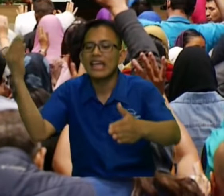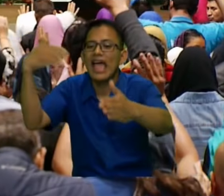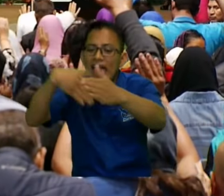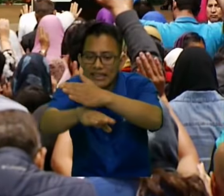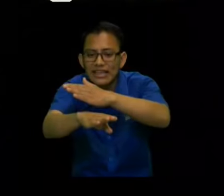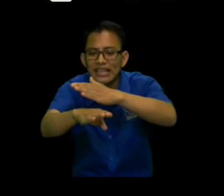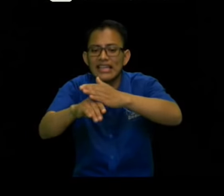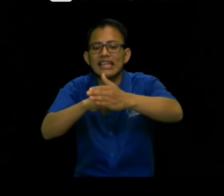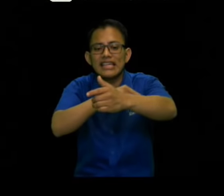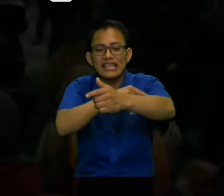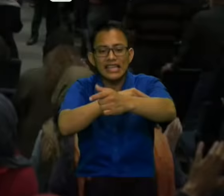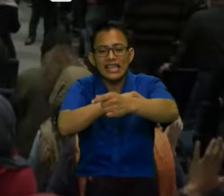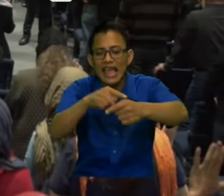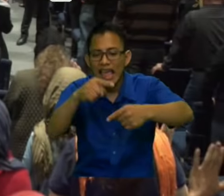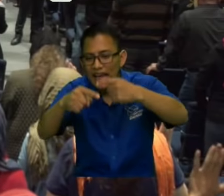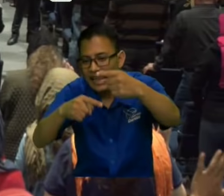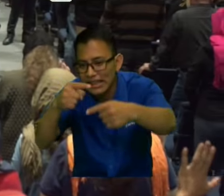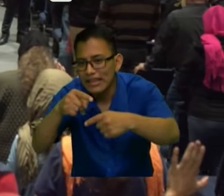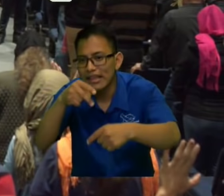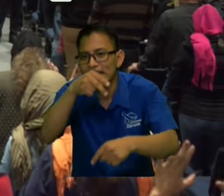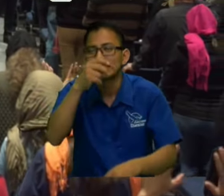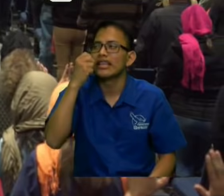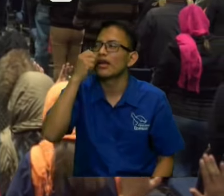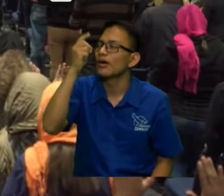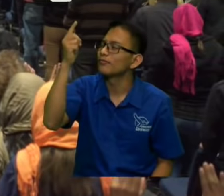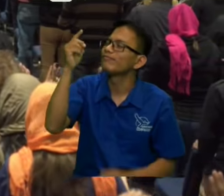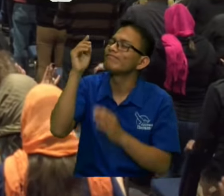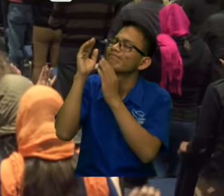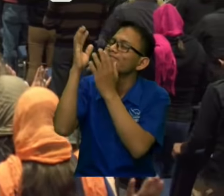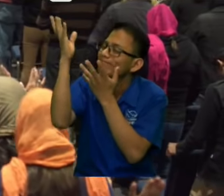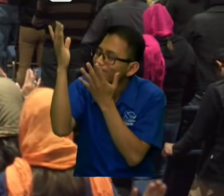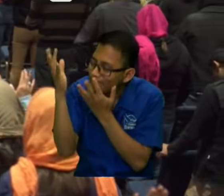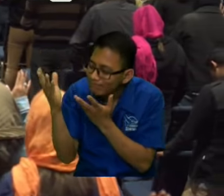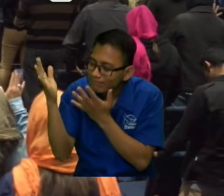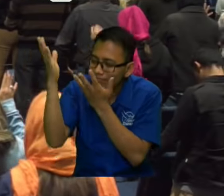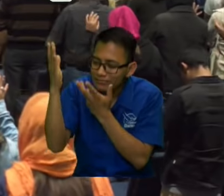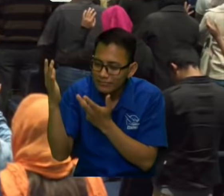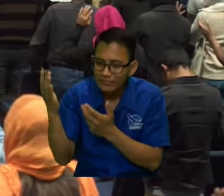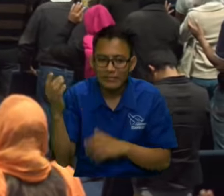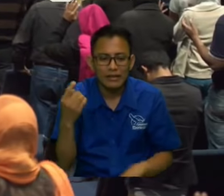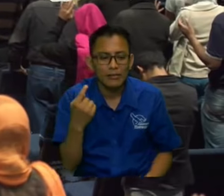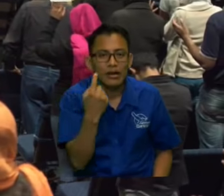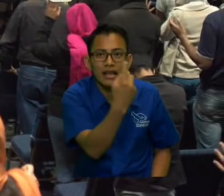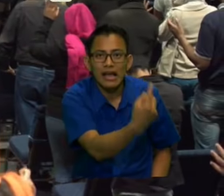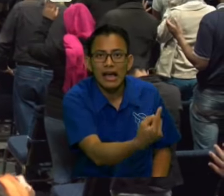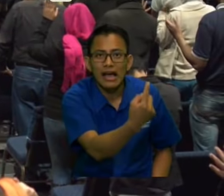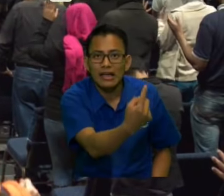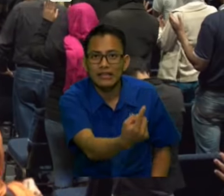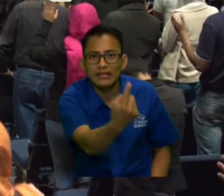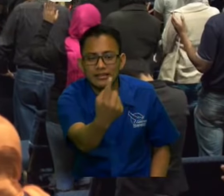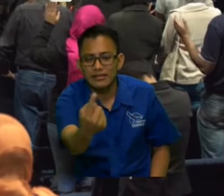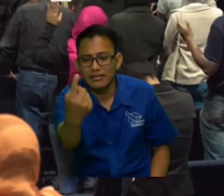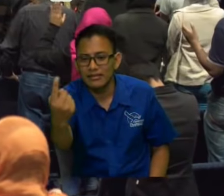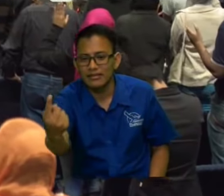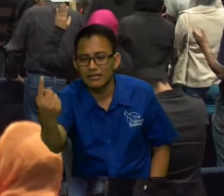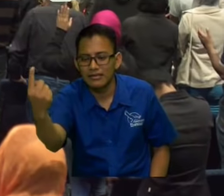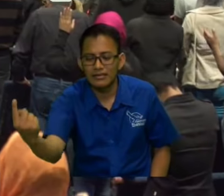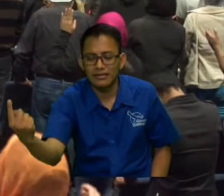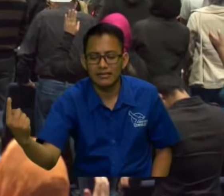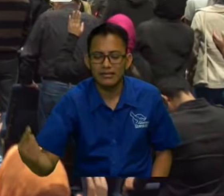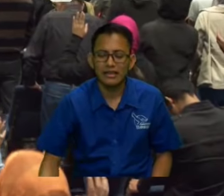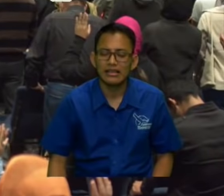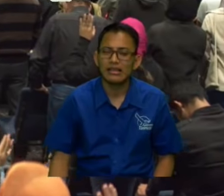en el reino. Señor, yo te ruego por cada uno de estos tus hijos, tus siervos, mis hermanos, en el nombre